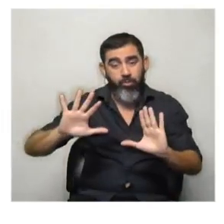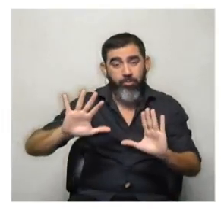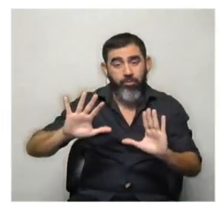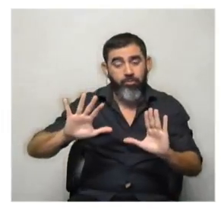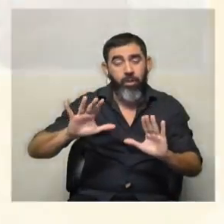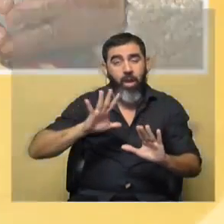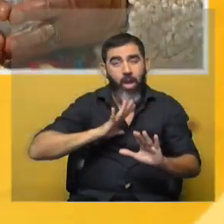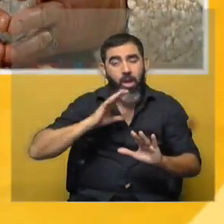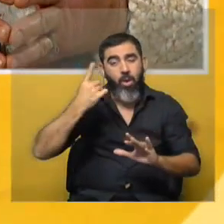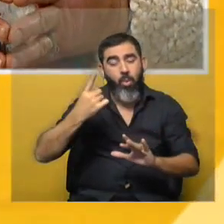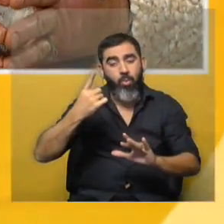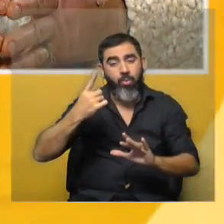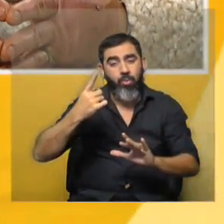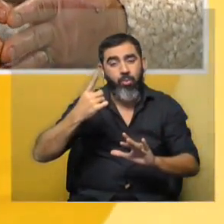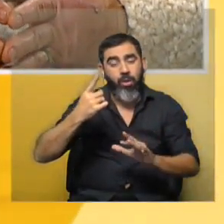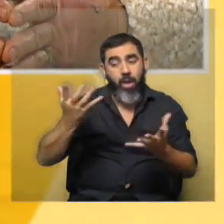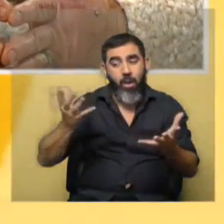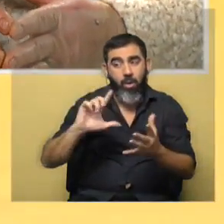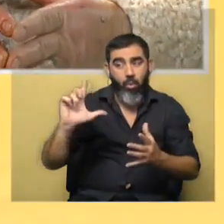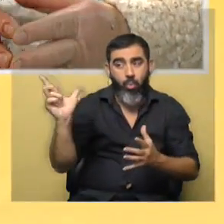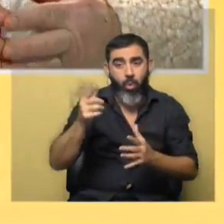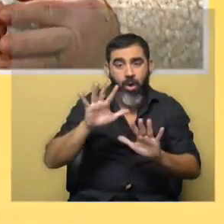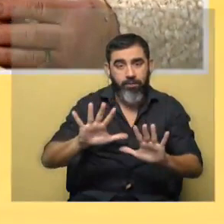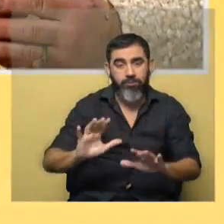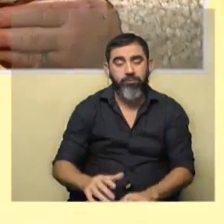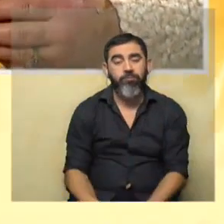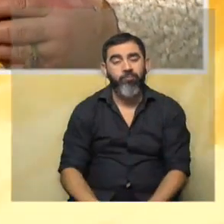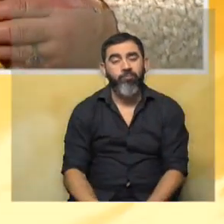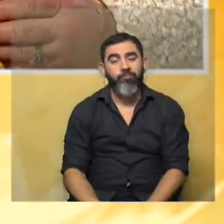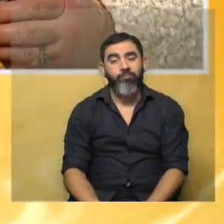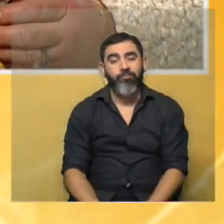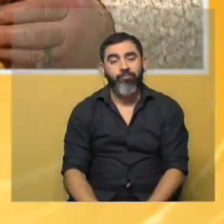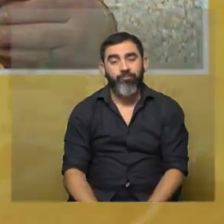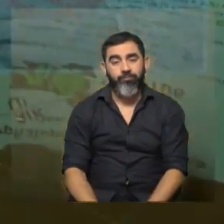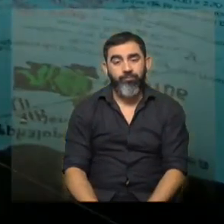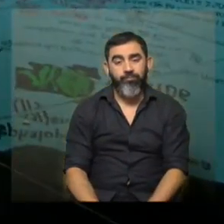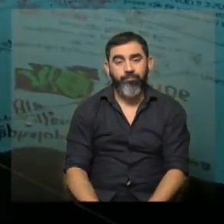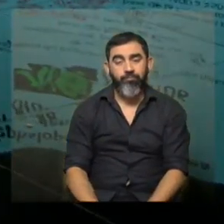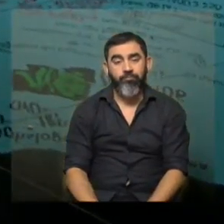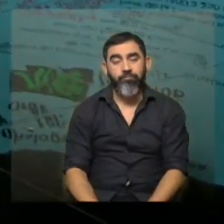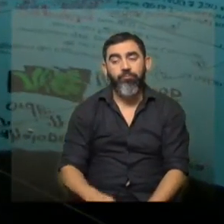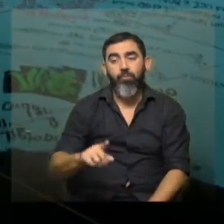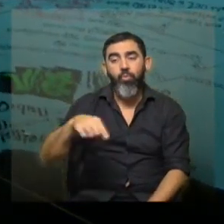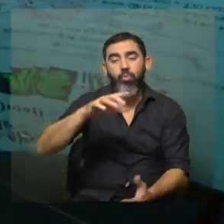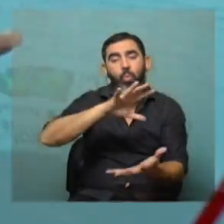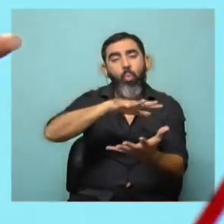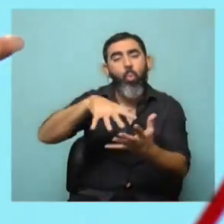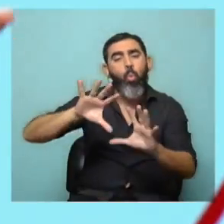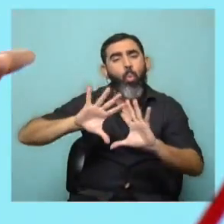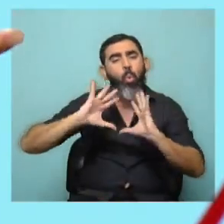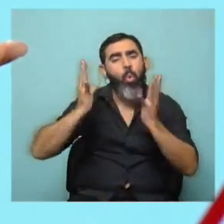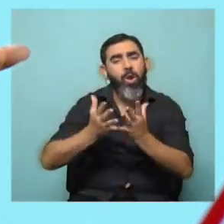igual en las faunas actuales de cefalópodos. Está bien. ¿En otras partes del mundo se han